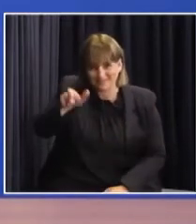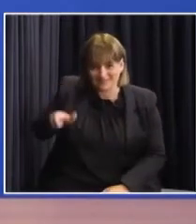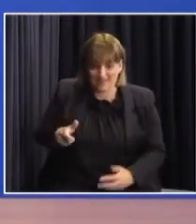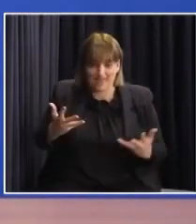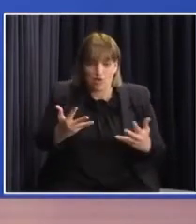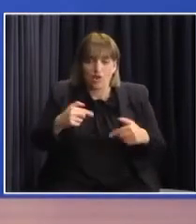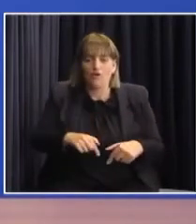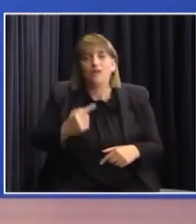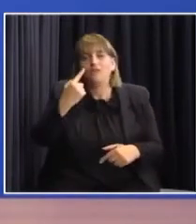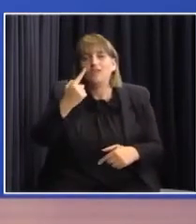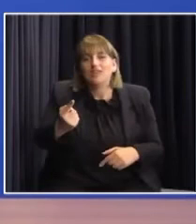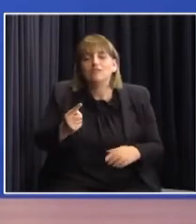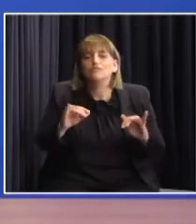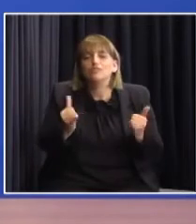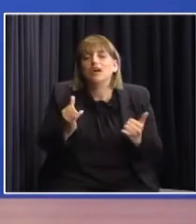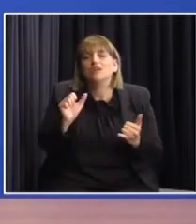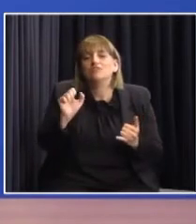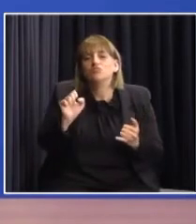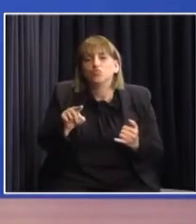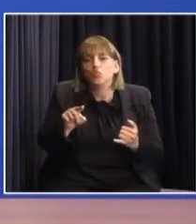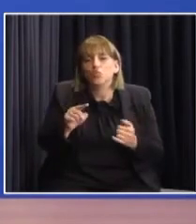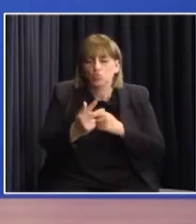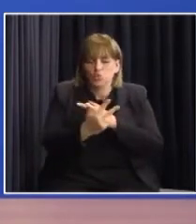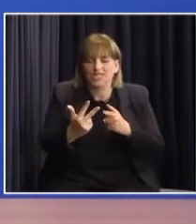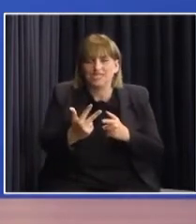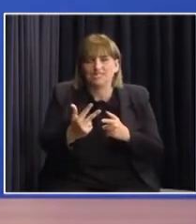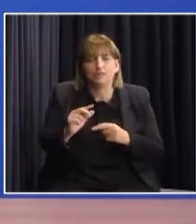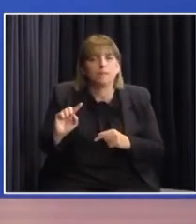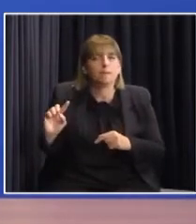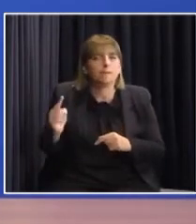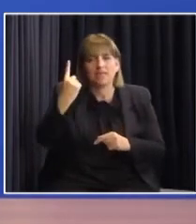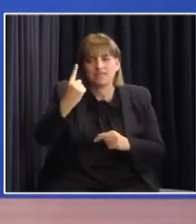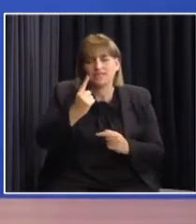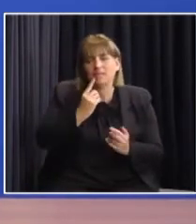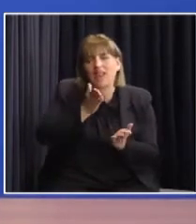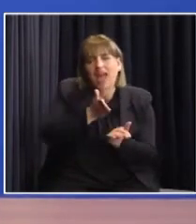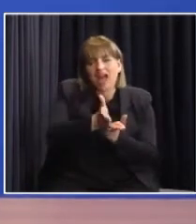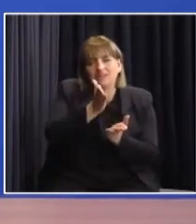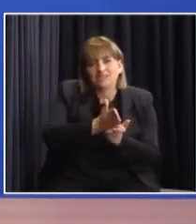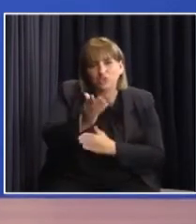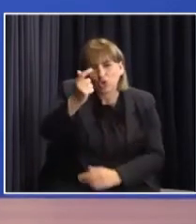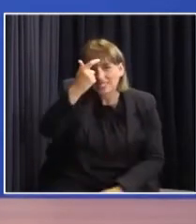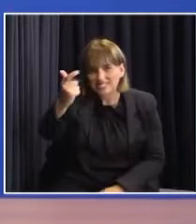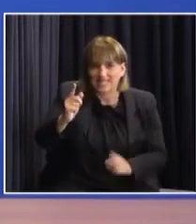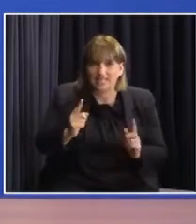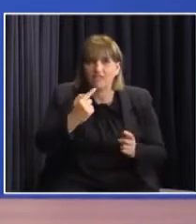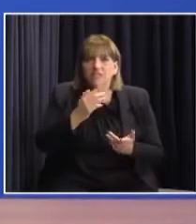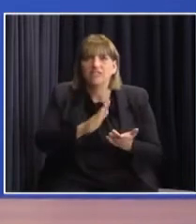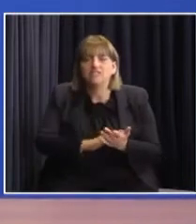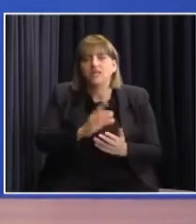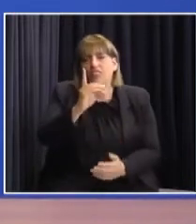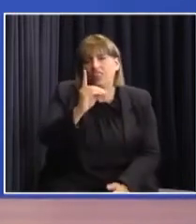Hoy escucharon a los tres principales asesores científicos hablar del